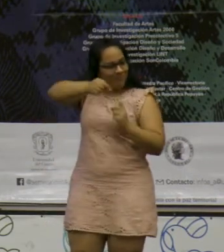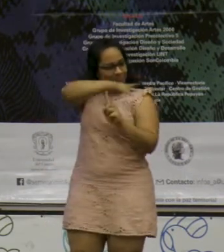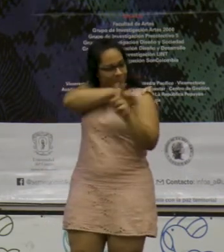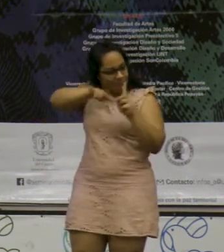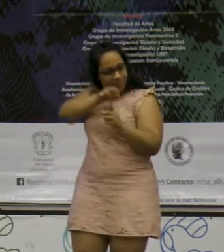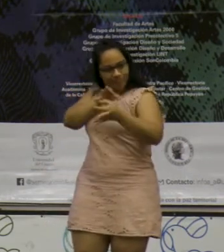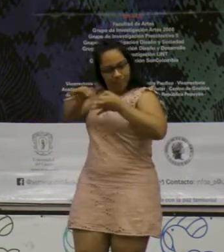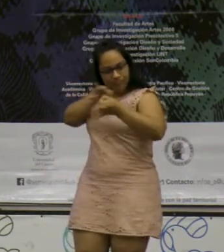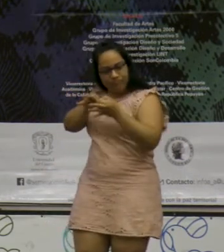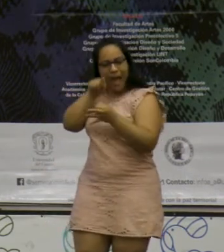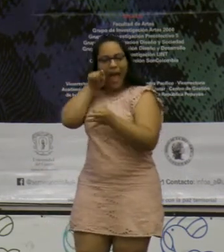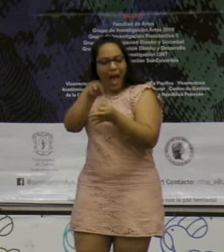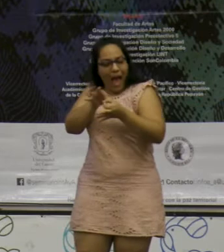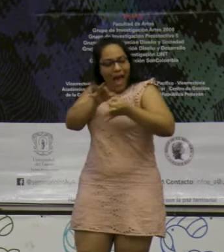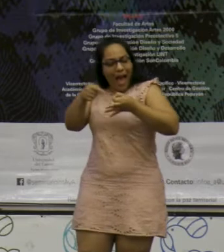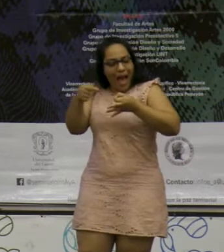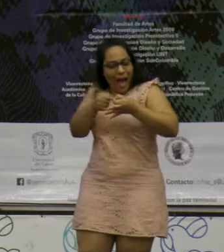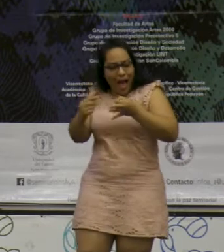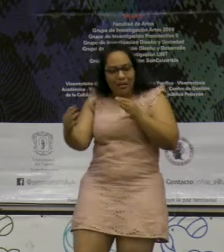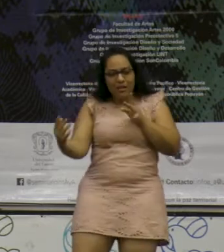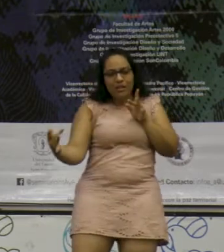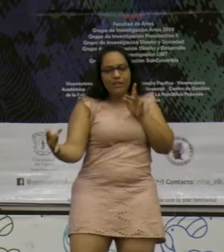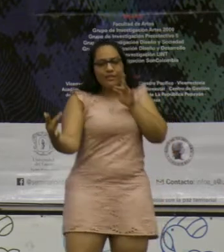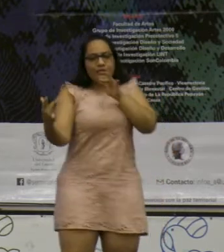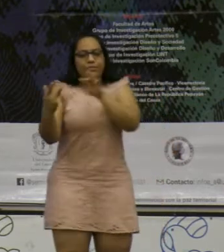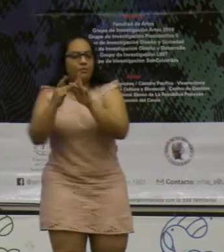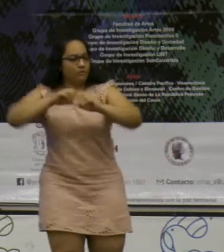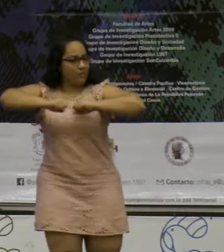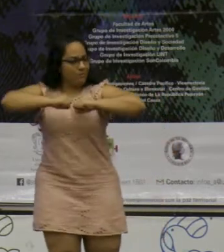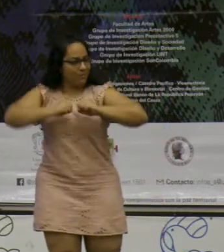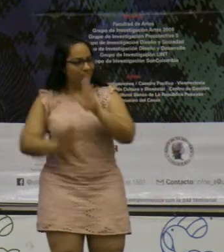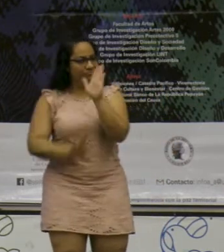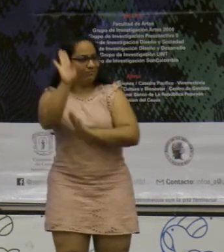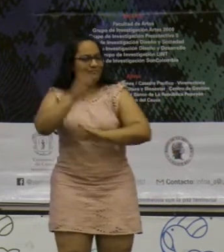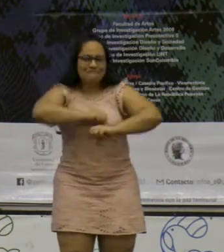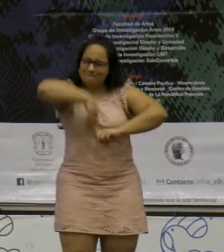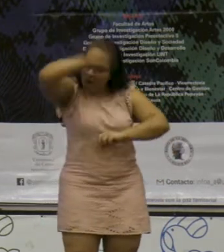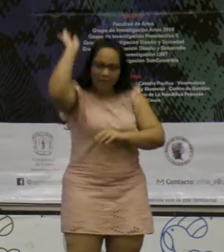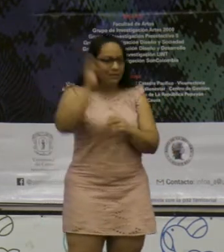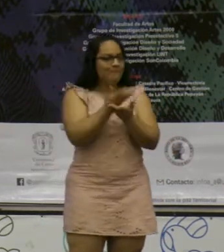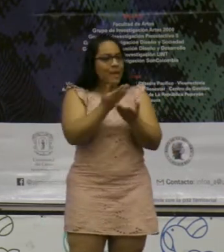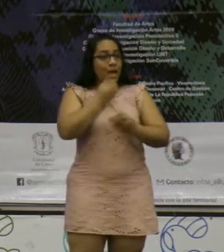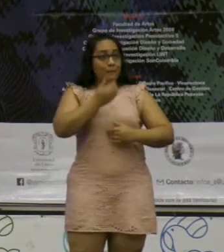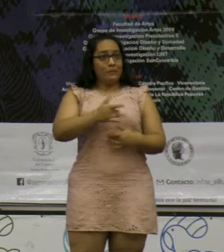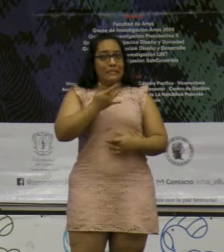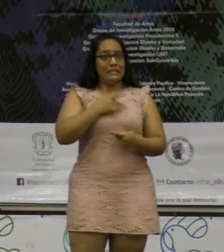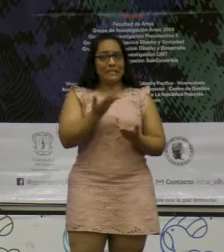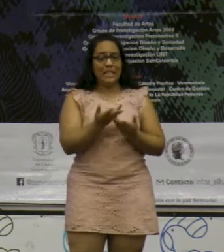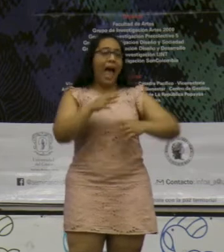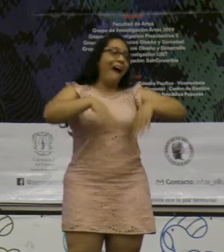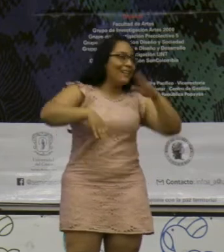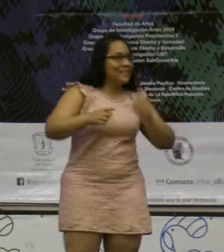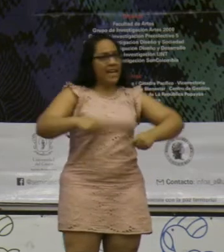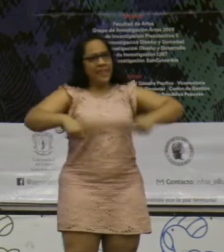explicarles cosas es una de las formas de aproximarnos y hacer más blandas ciertas gestiones, y sobre todo no desgastarnos en algunas peleas que